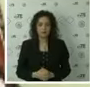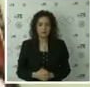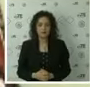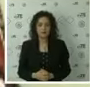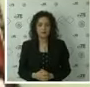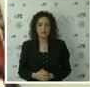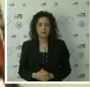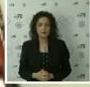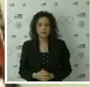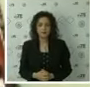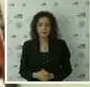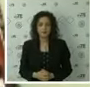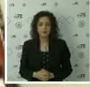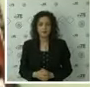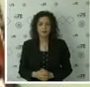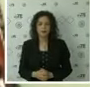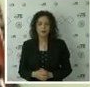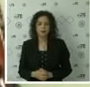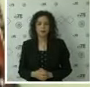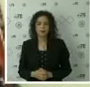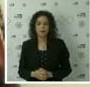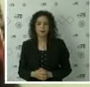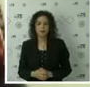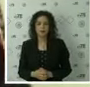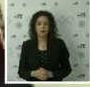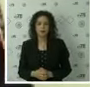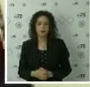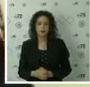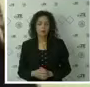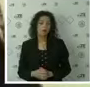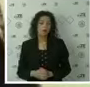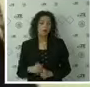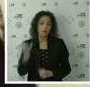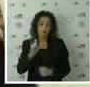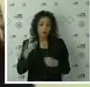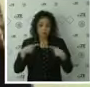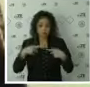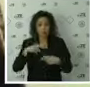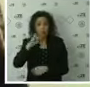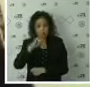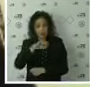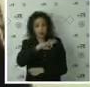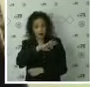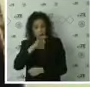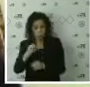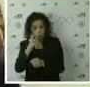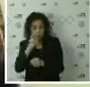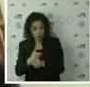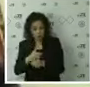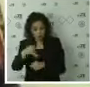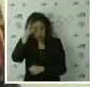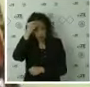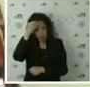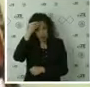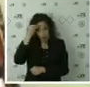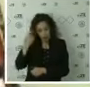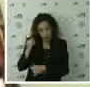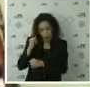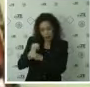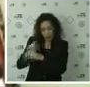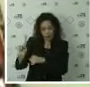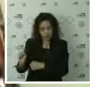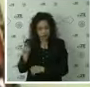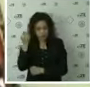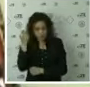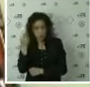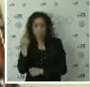Y en cuanto a quienes podemos tomar clases virtuales, las interacciones entre los alumnos